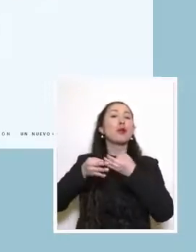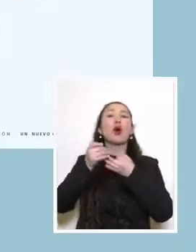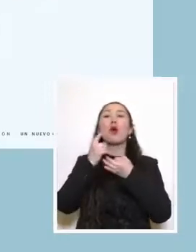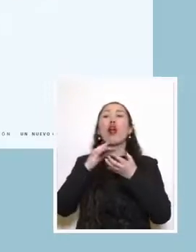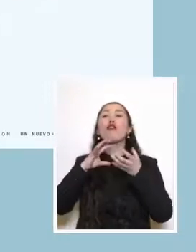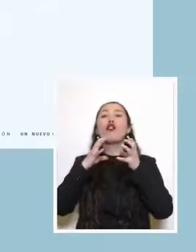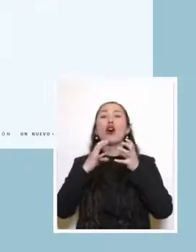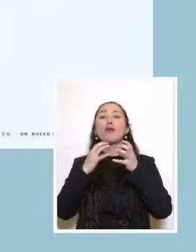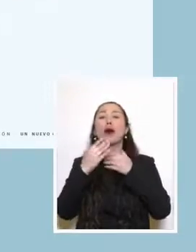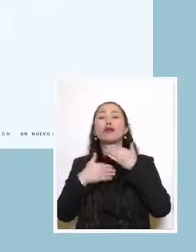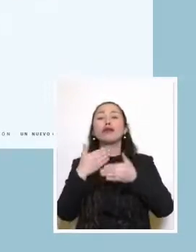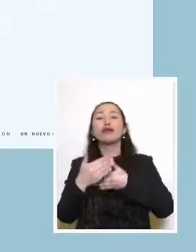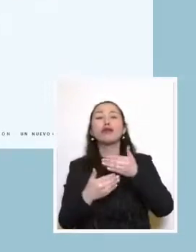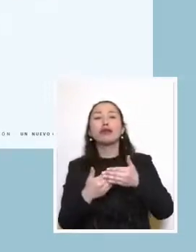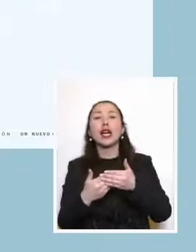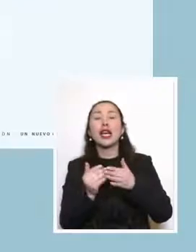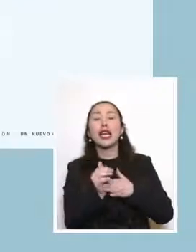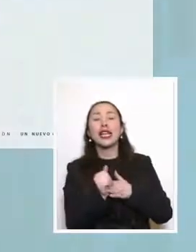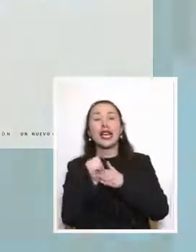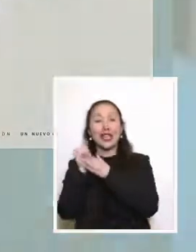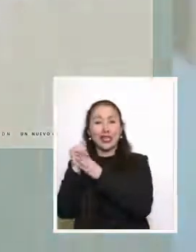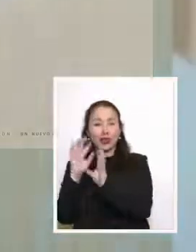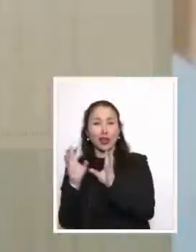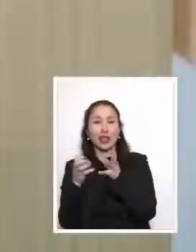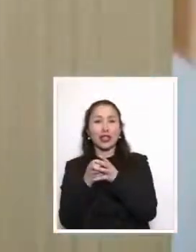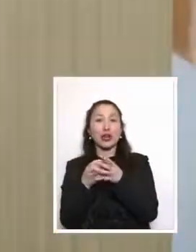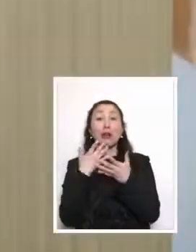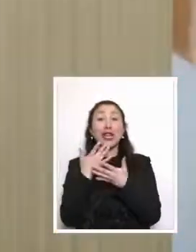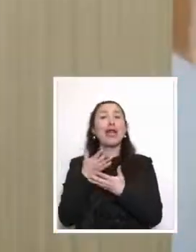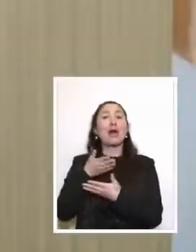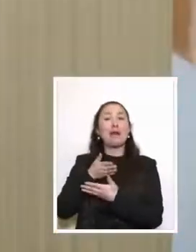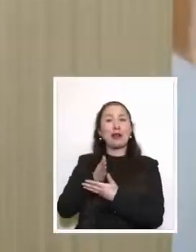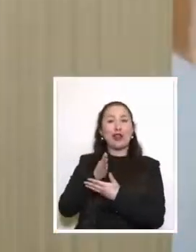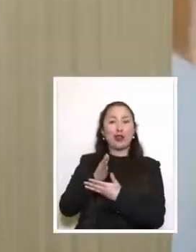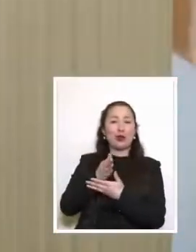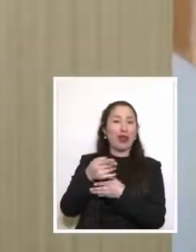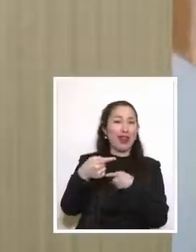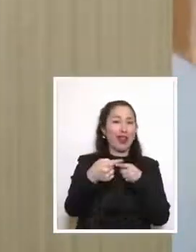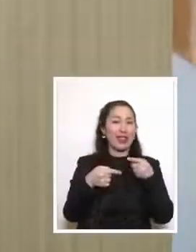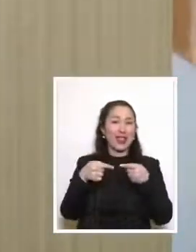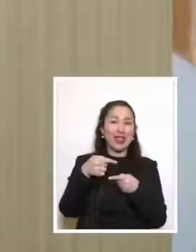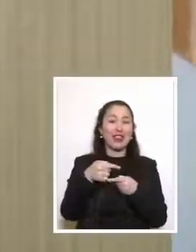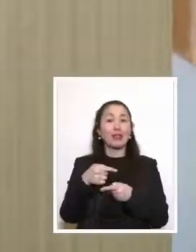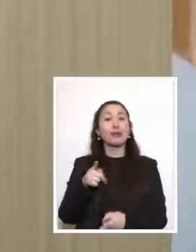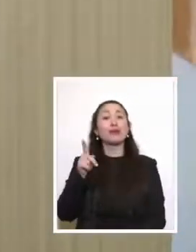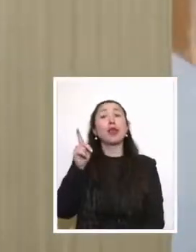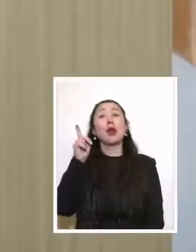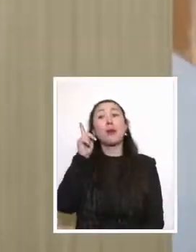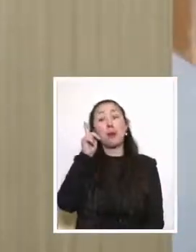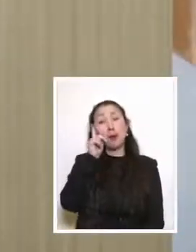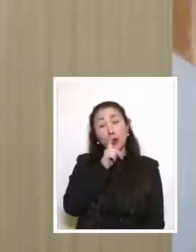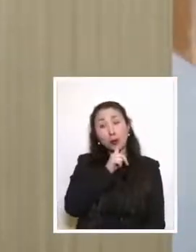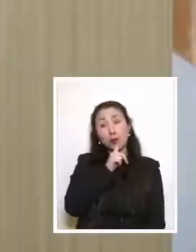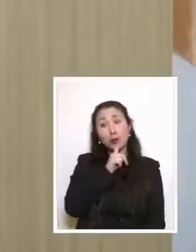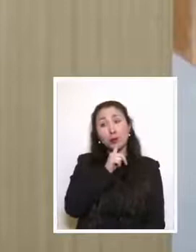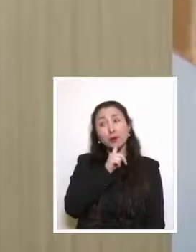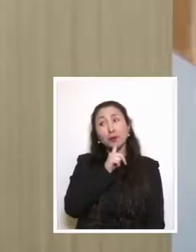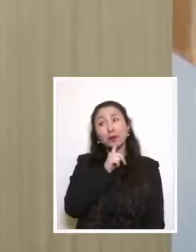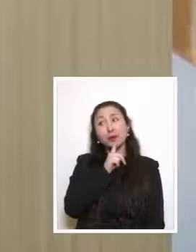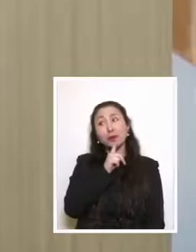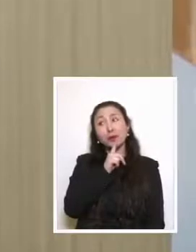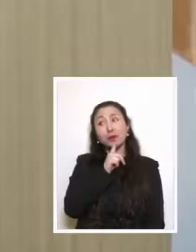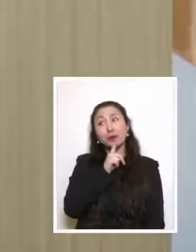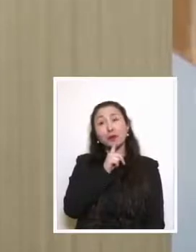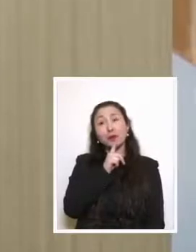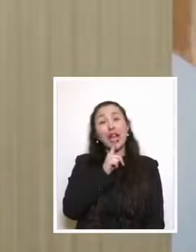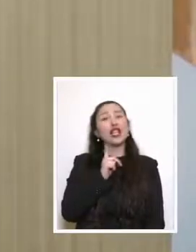su organización para continuar este debate. Y bueno, por último, no estaría haciendo la